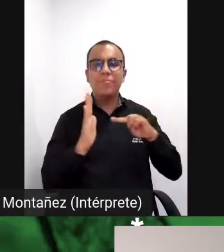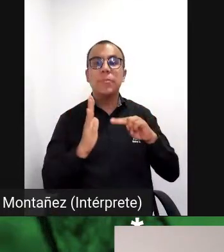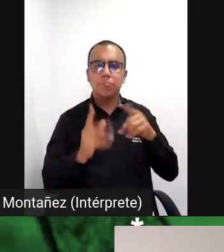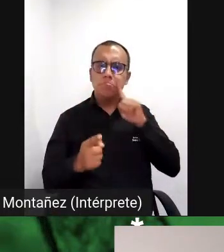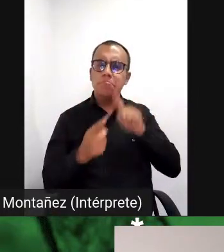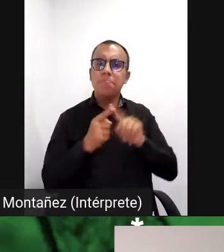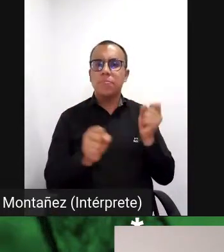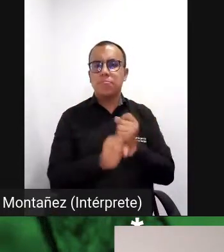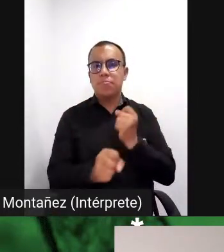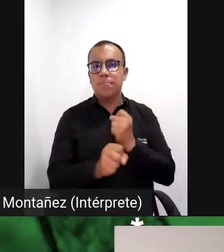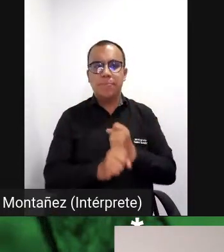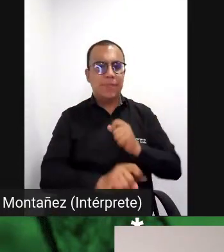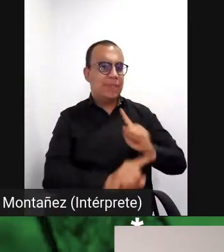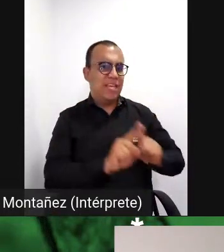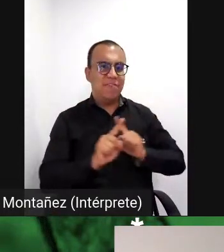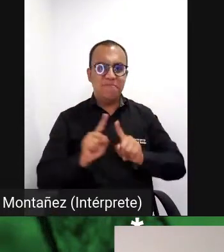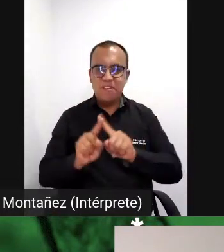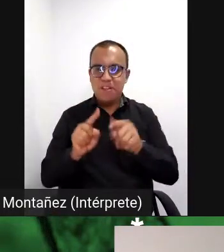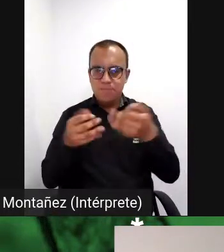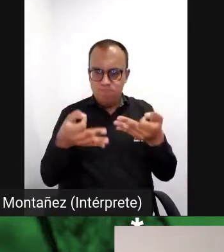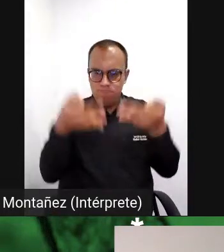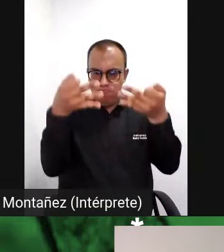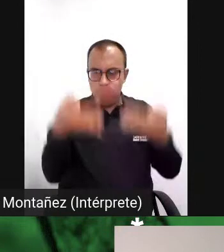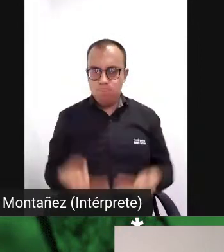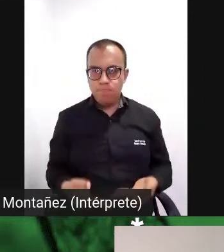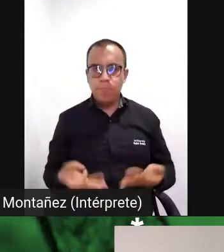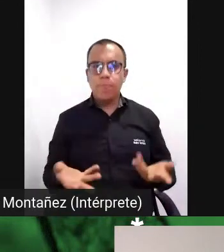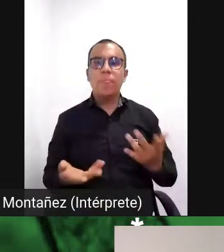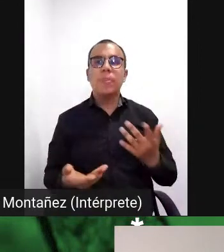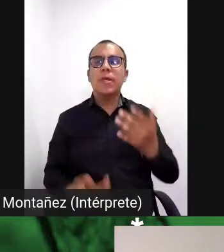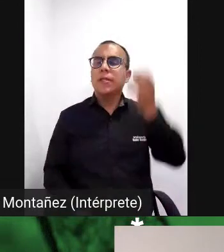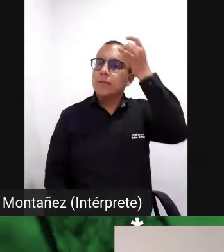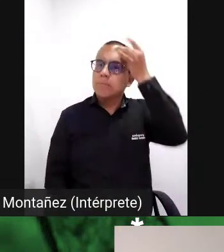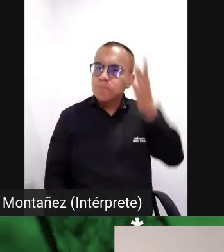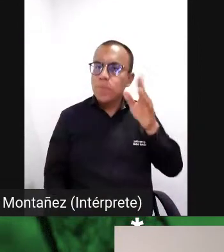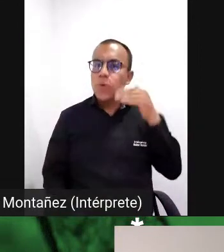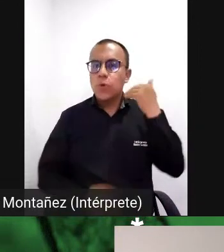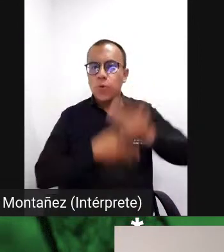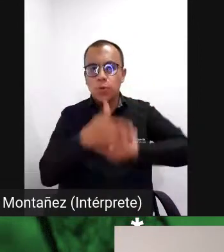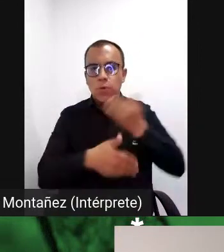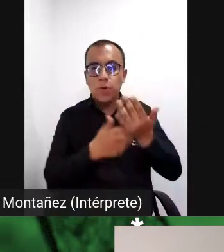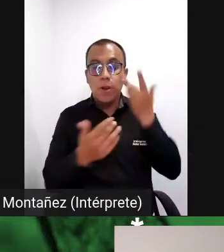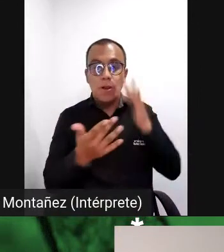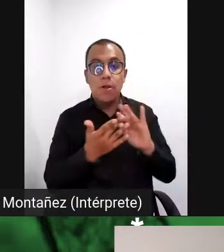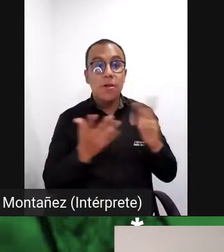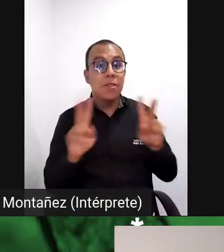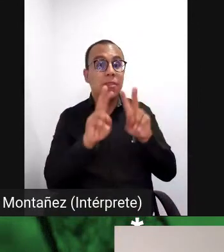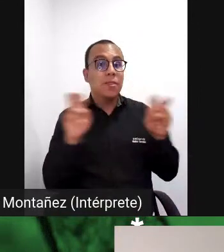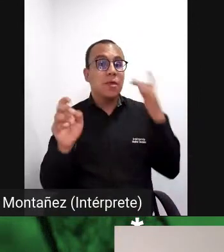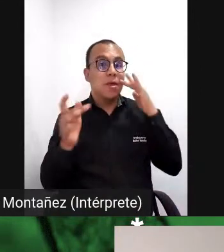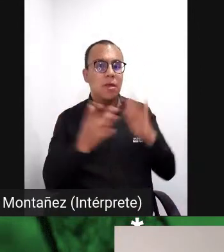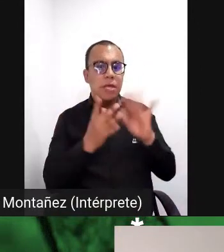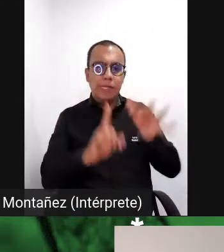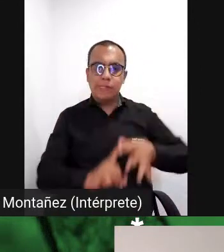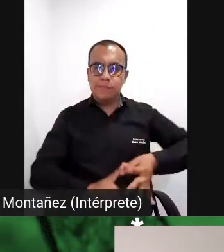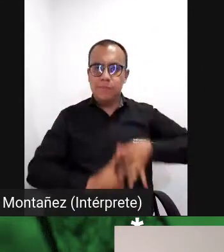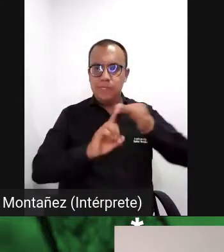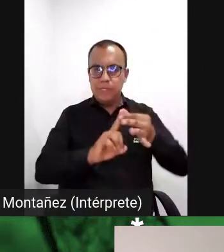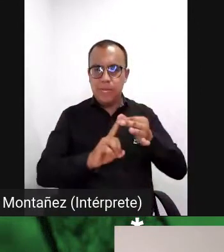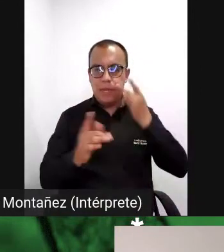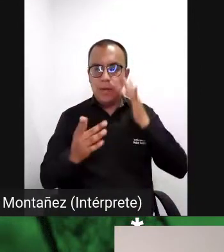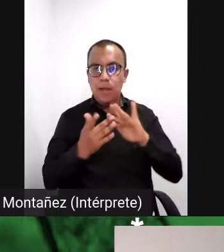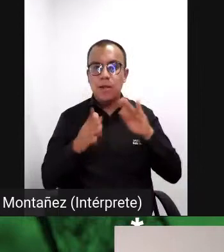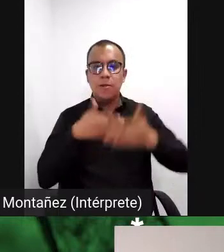fue completamente distinto. El documental contó, por ejemplo, con un director especializado